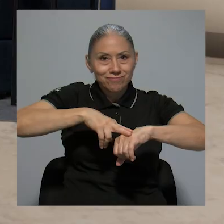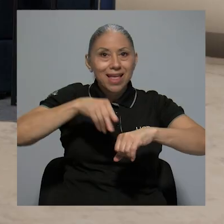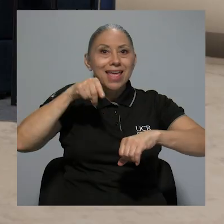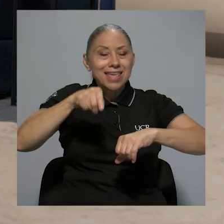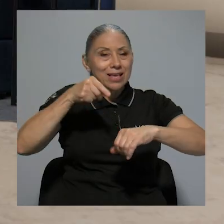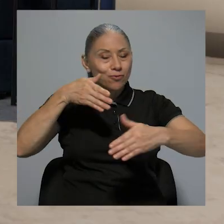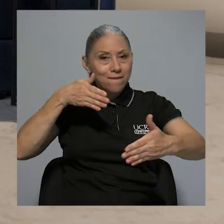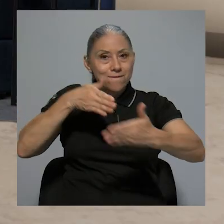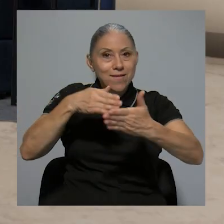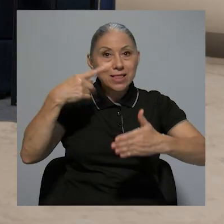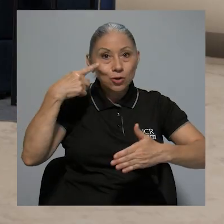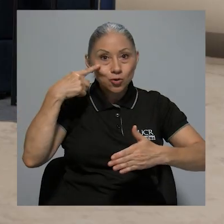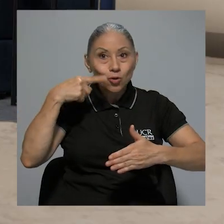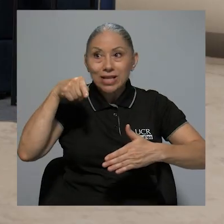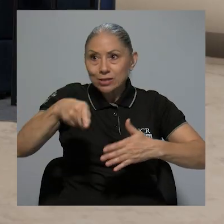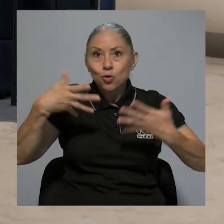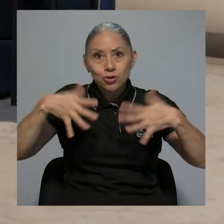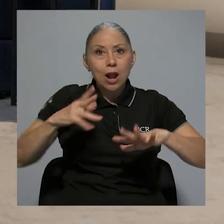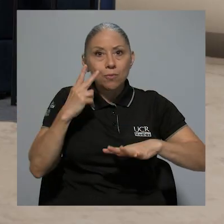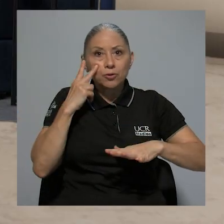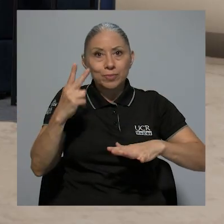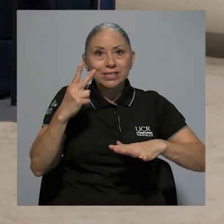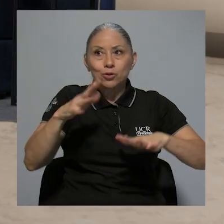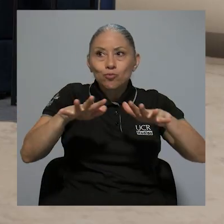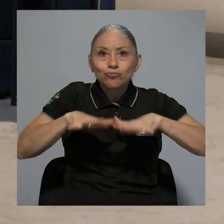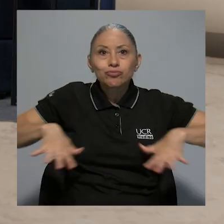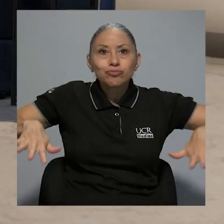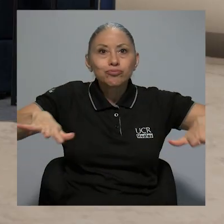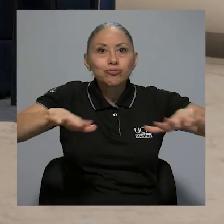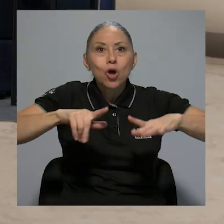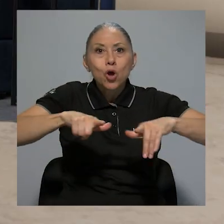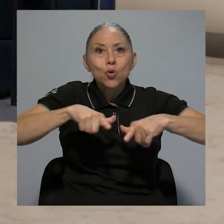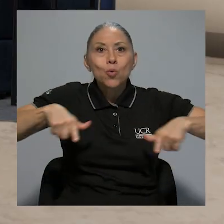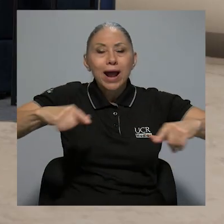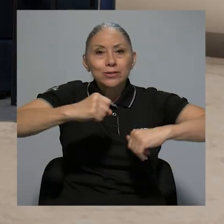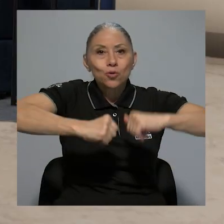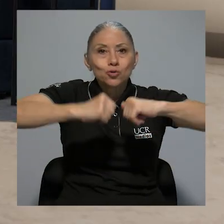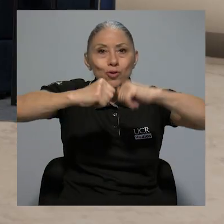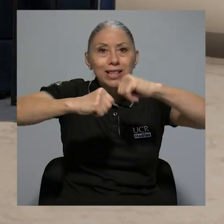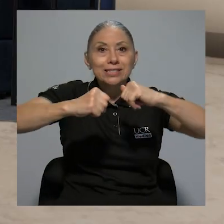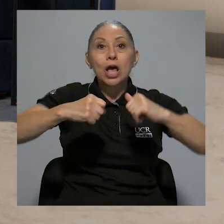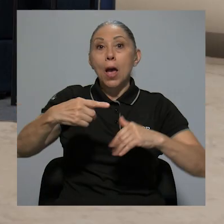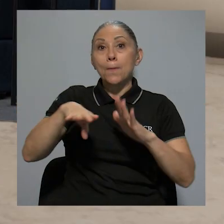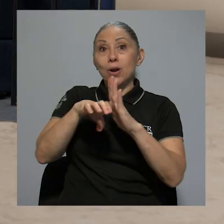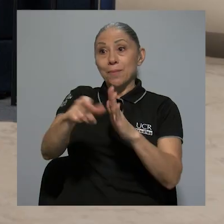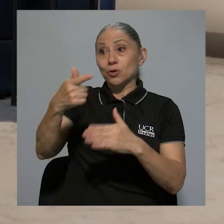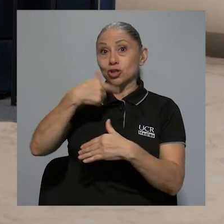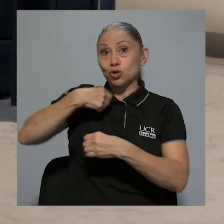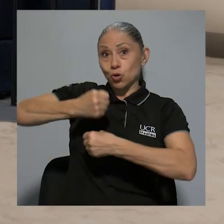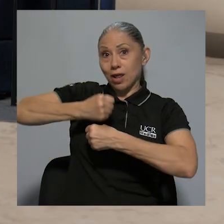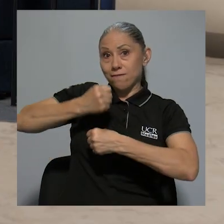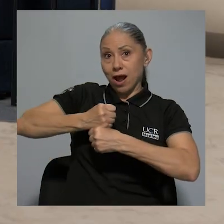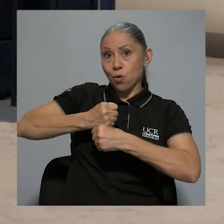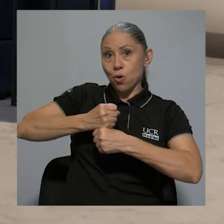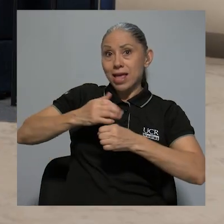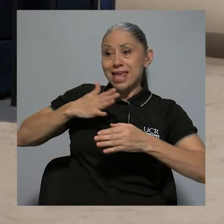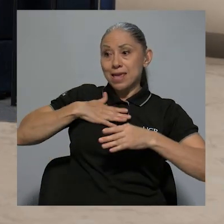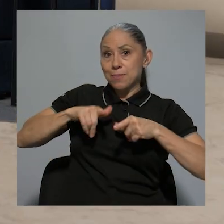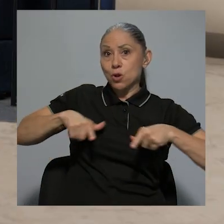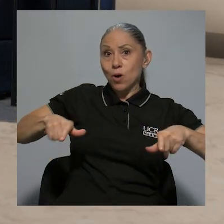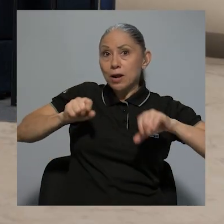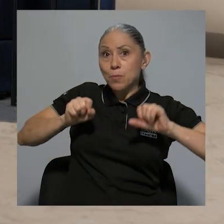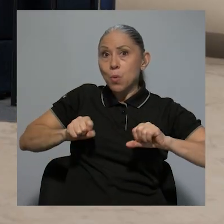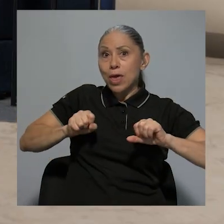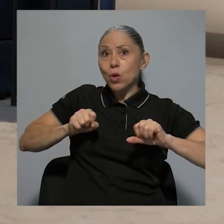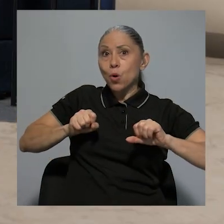de espacio construido, pero incluso si yo en el lugar donde trabajo puedo sentarme más cerca de la ventana, eso es algo que me va a